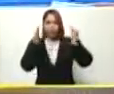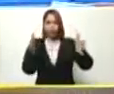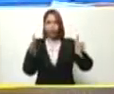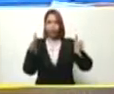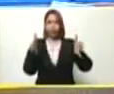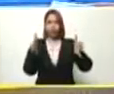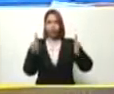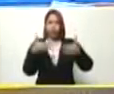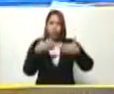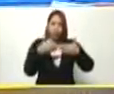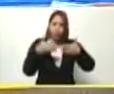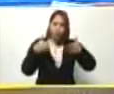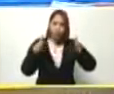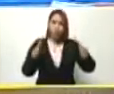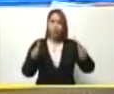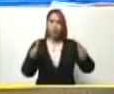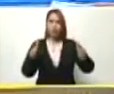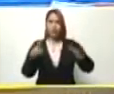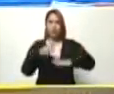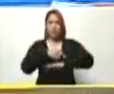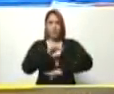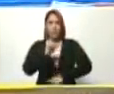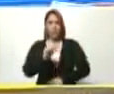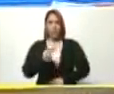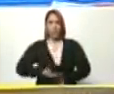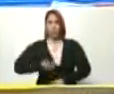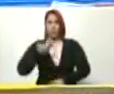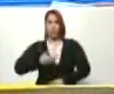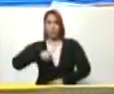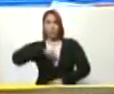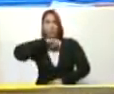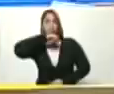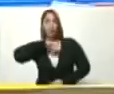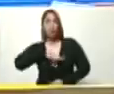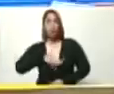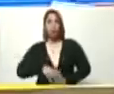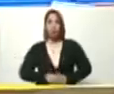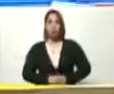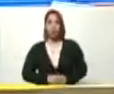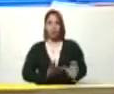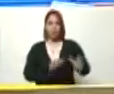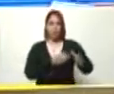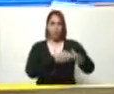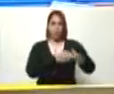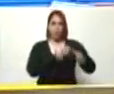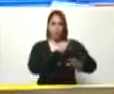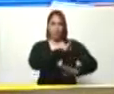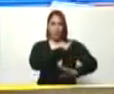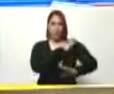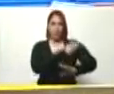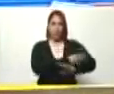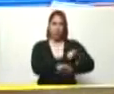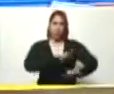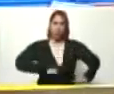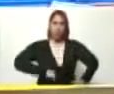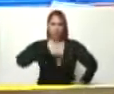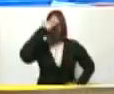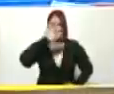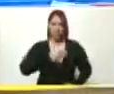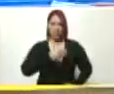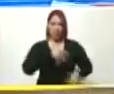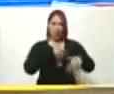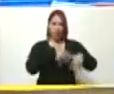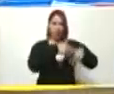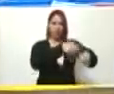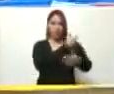han garantizado los momentos estelares de nuestra historia. La Fuerza Militar, el Ejército Libertador de